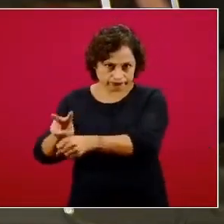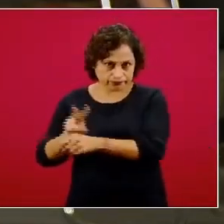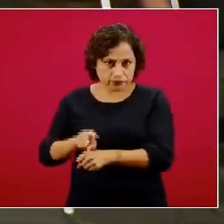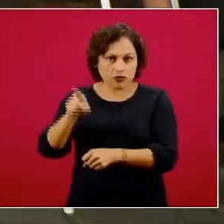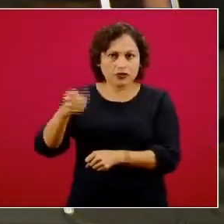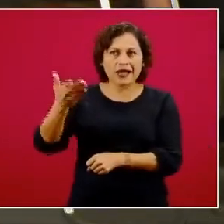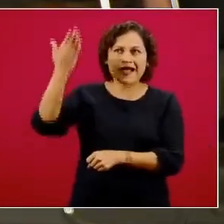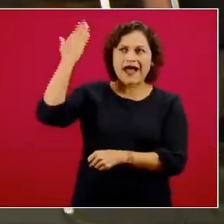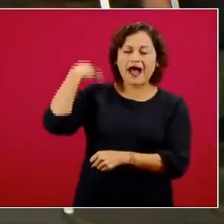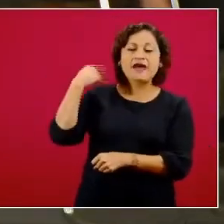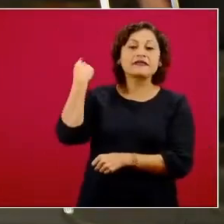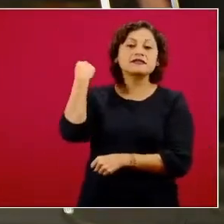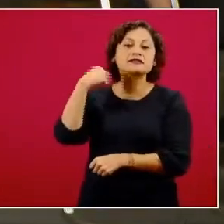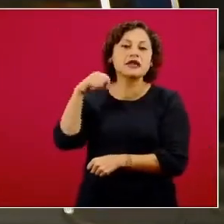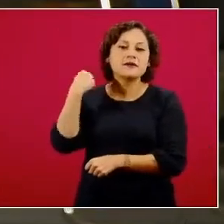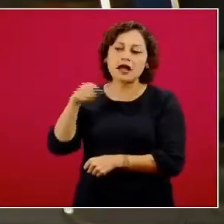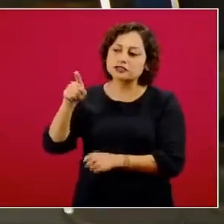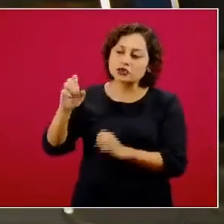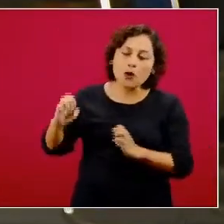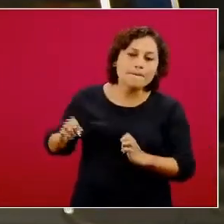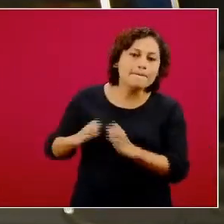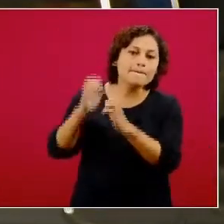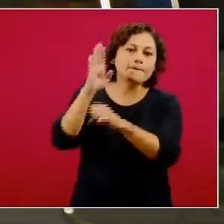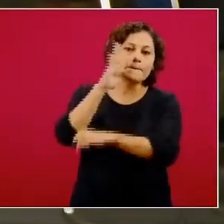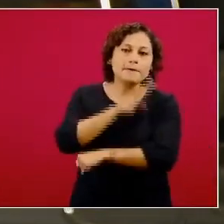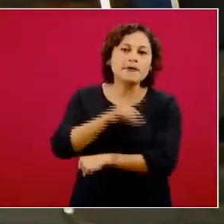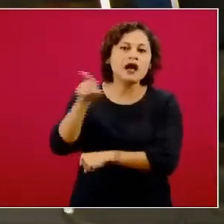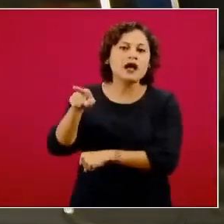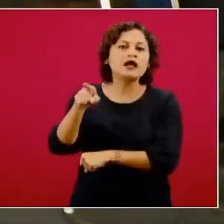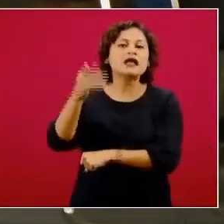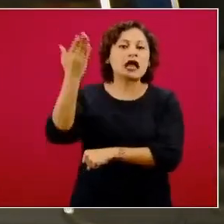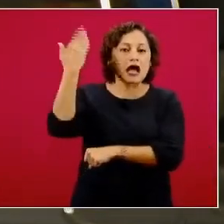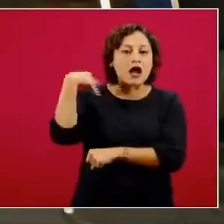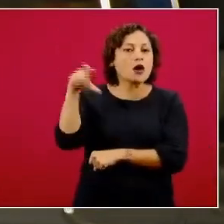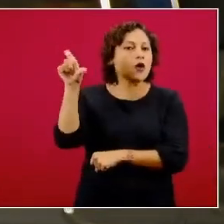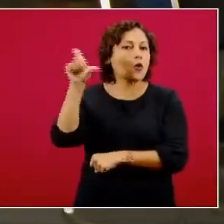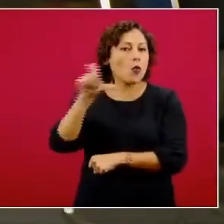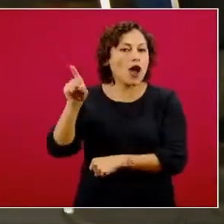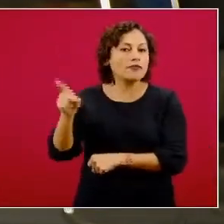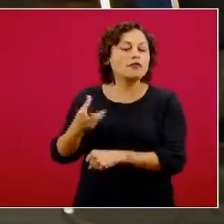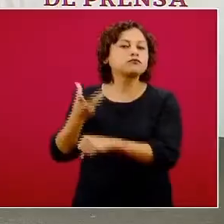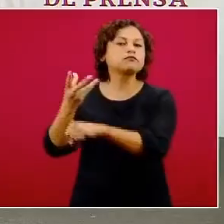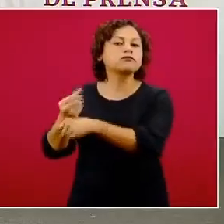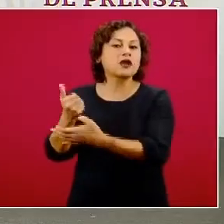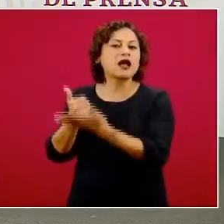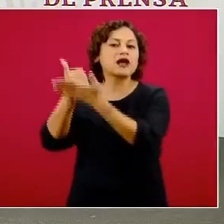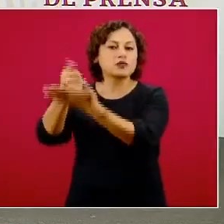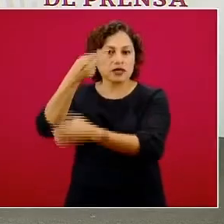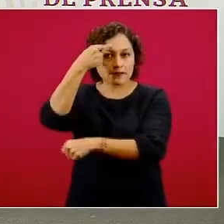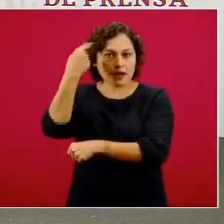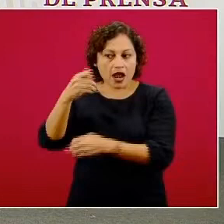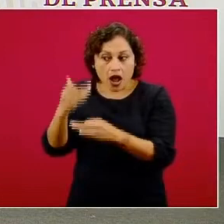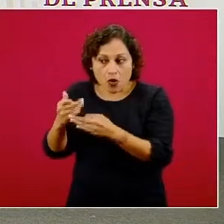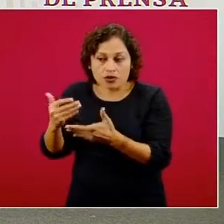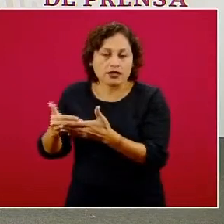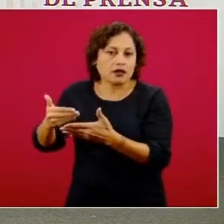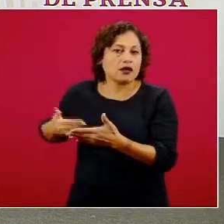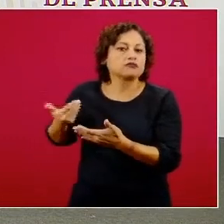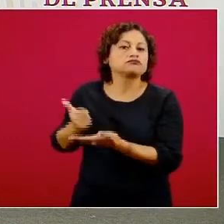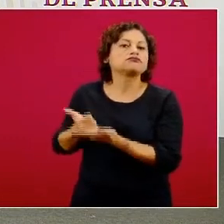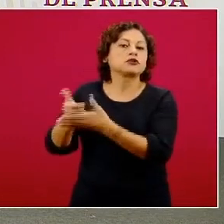riesgo en Tabasco y qué acciones de prevención se pudieron hacer en ese lugar para evitar lo que está pasando ahorita? Gracias.